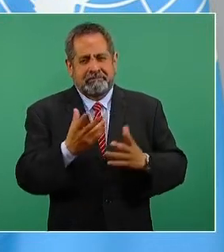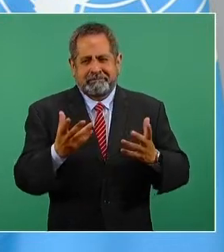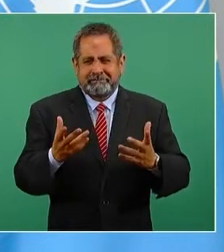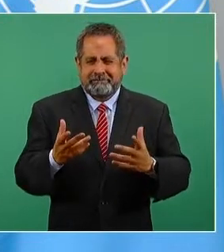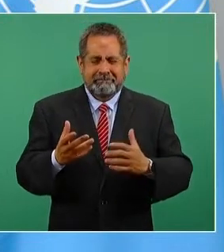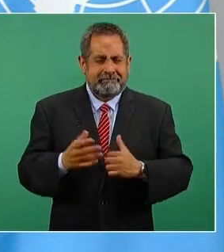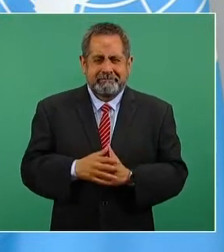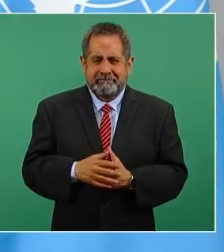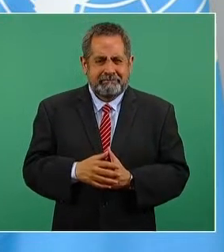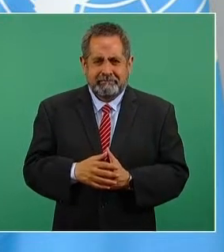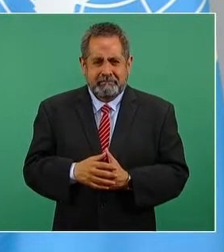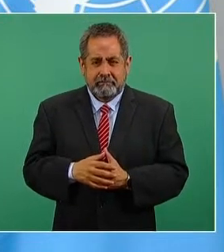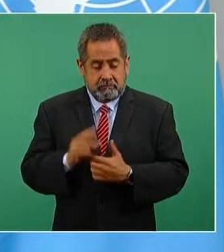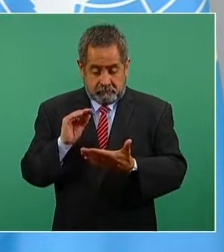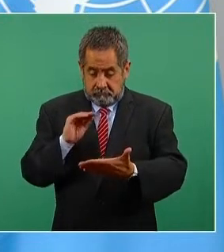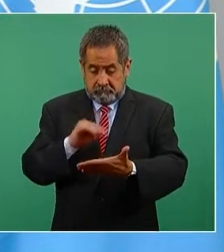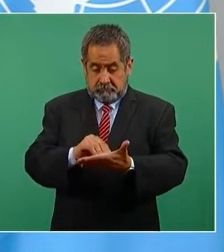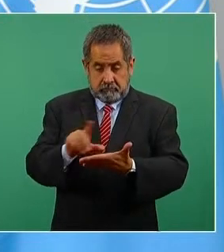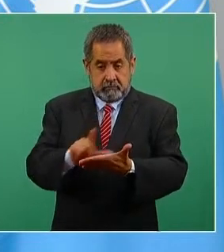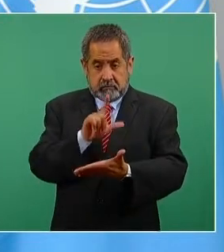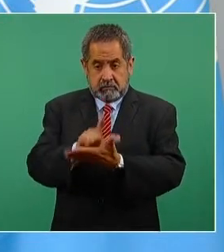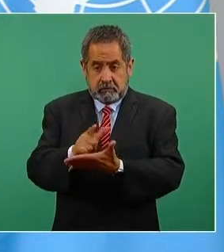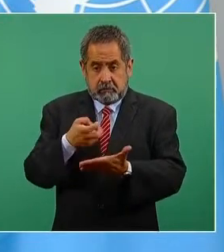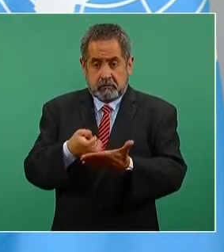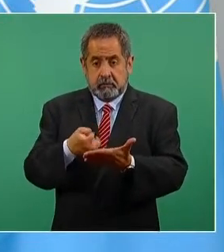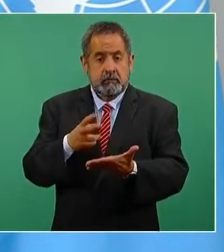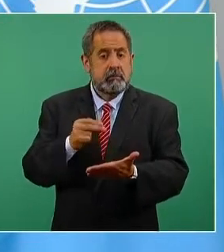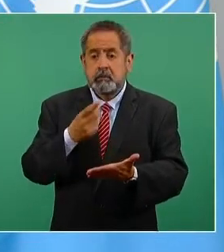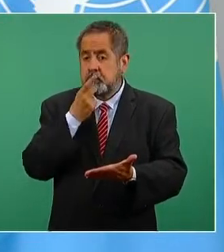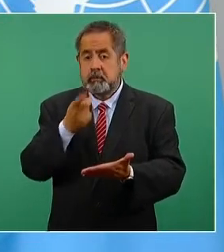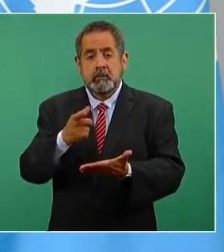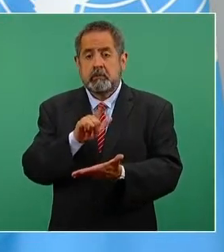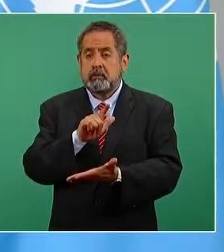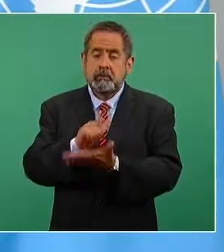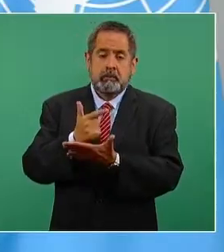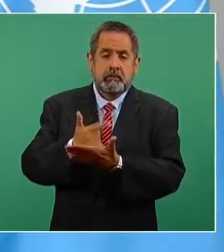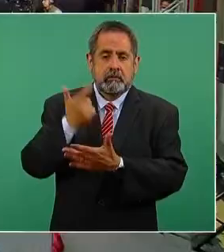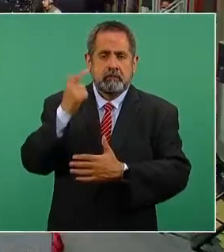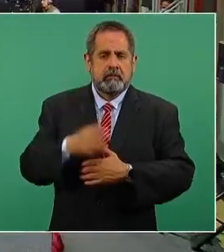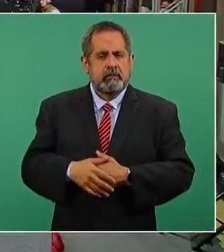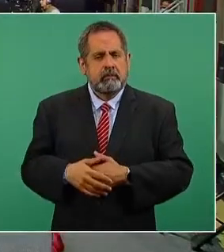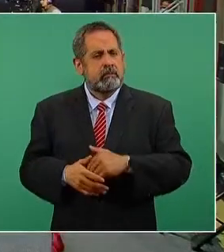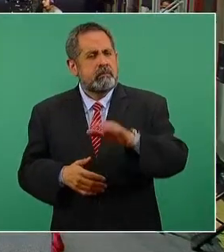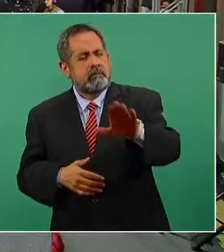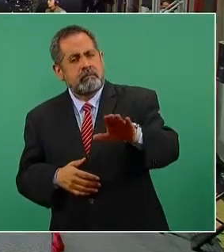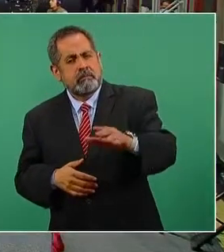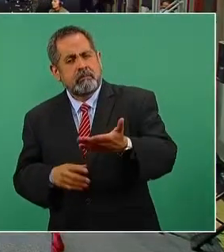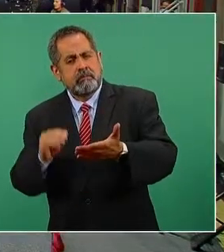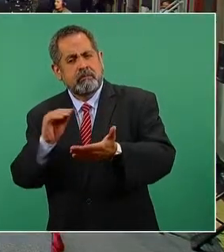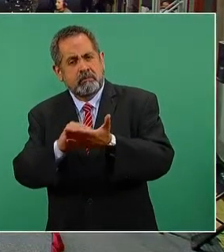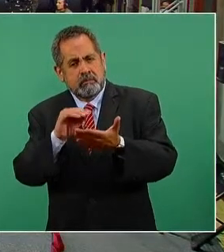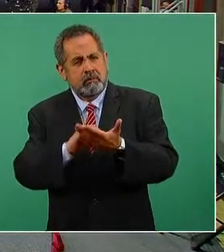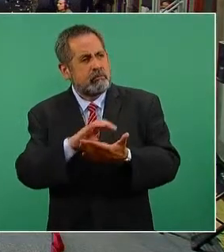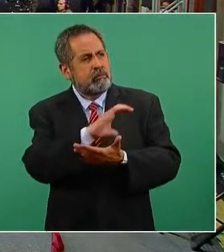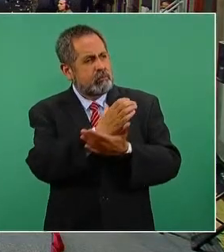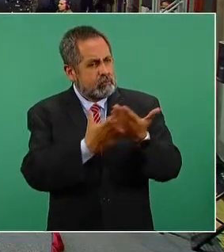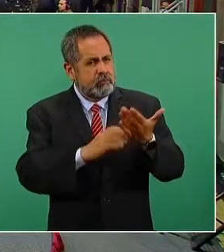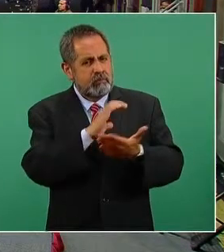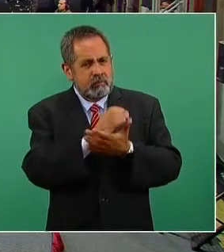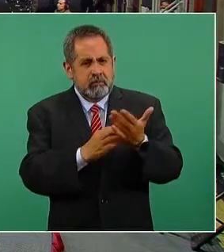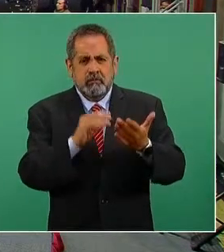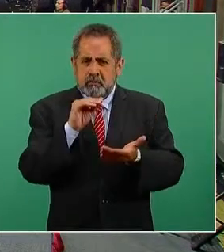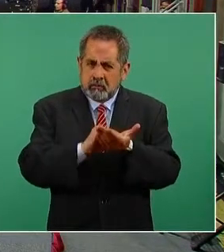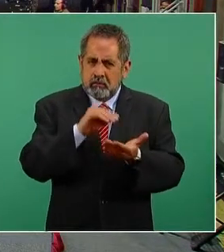pero no estaba tipificado como delito grave. Presidente, ¿pero qué opina de que se sigan celebrando estos contratos aparentemente